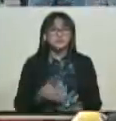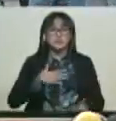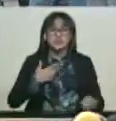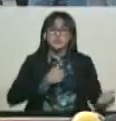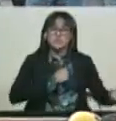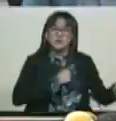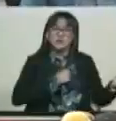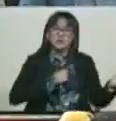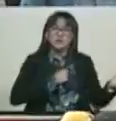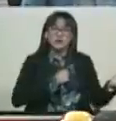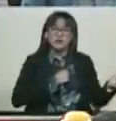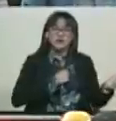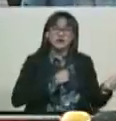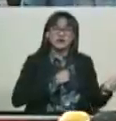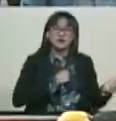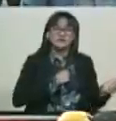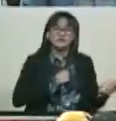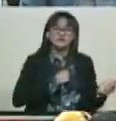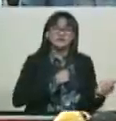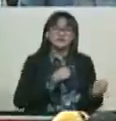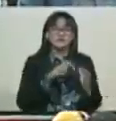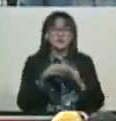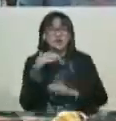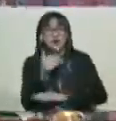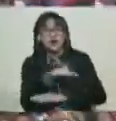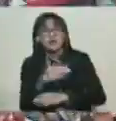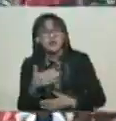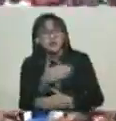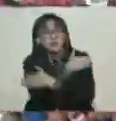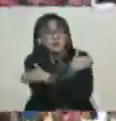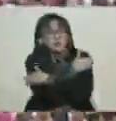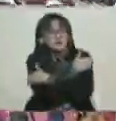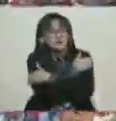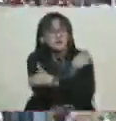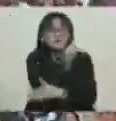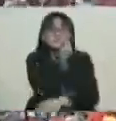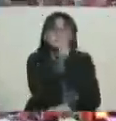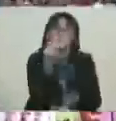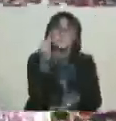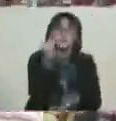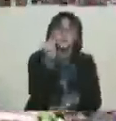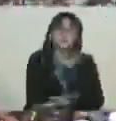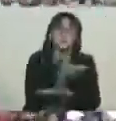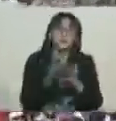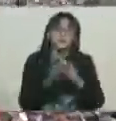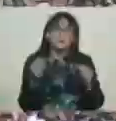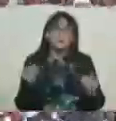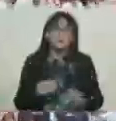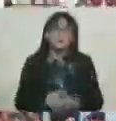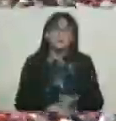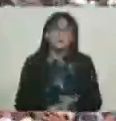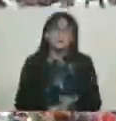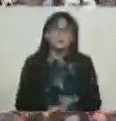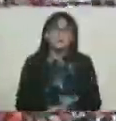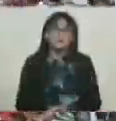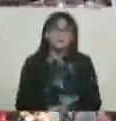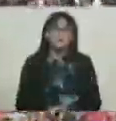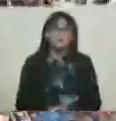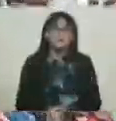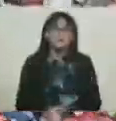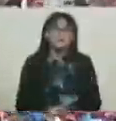e irse por toda esta calle a abrazarlos y darle un beso a todas ya todos